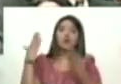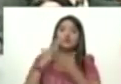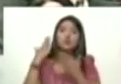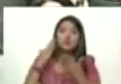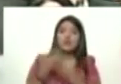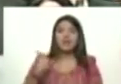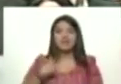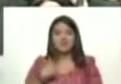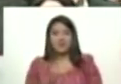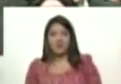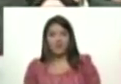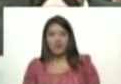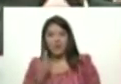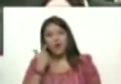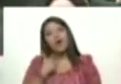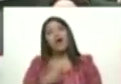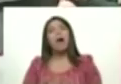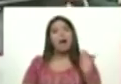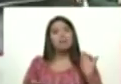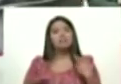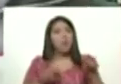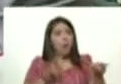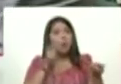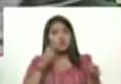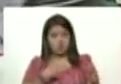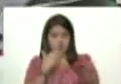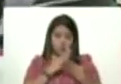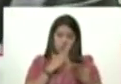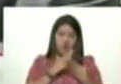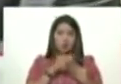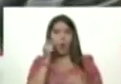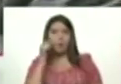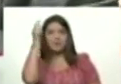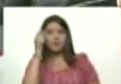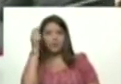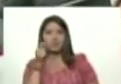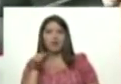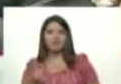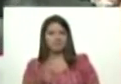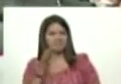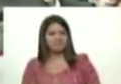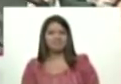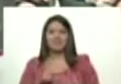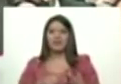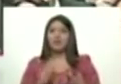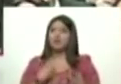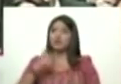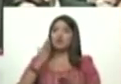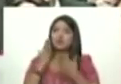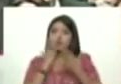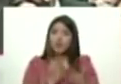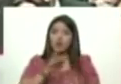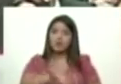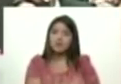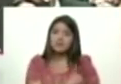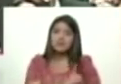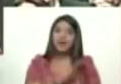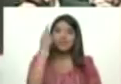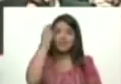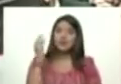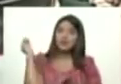escuela, fue diputado mientras yo estudié en el liceo, fue diputado mientras yo estudié en la universidad, y